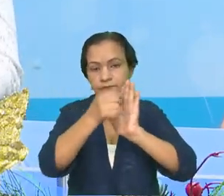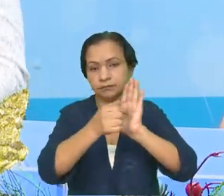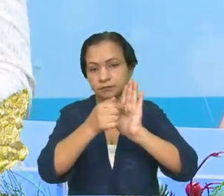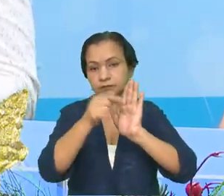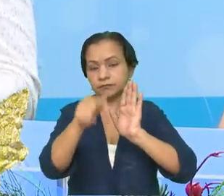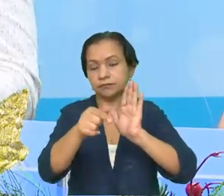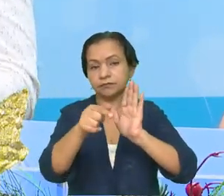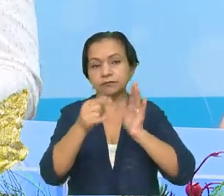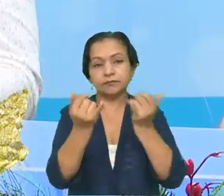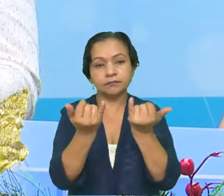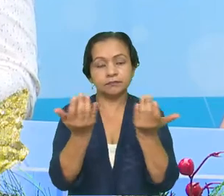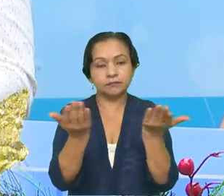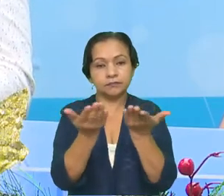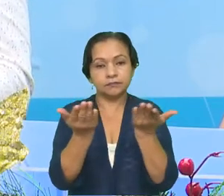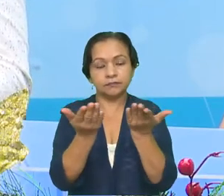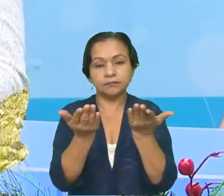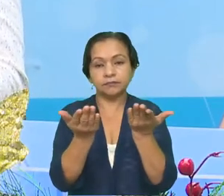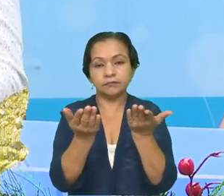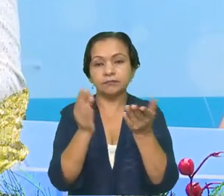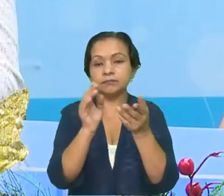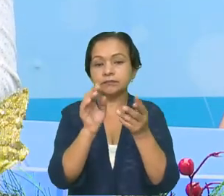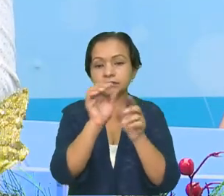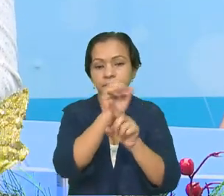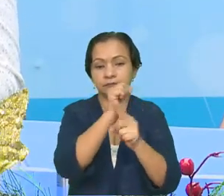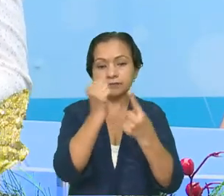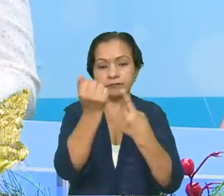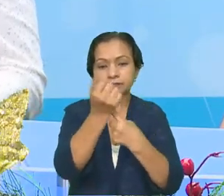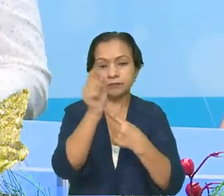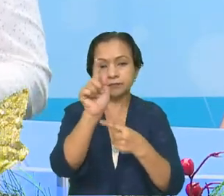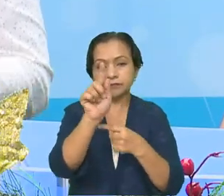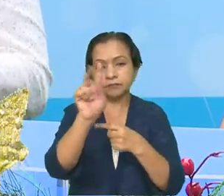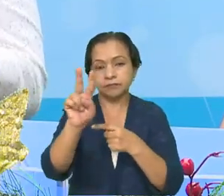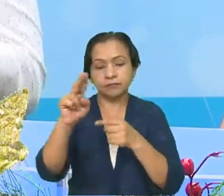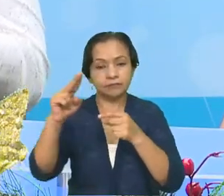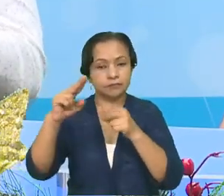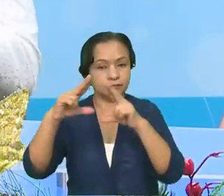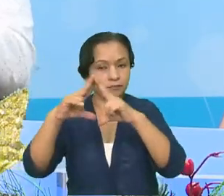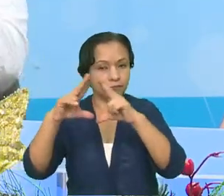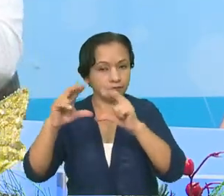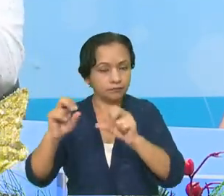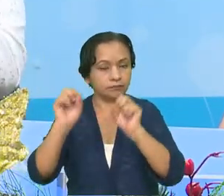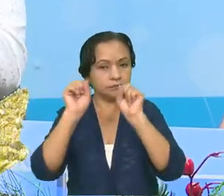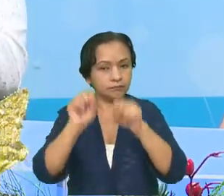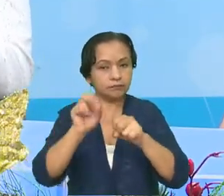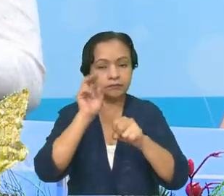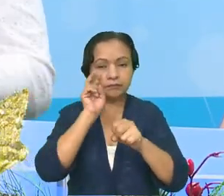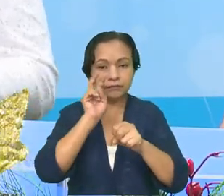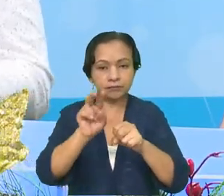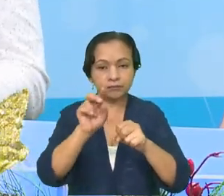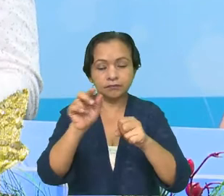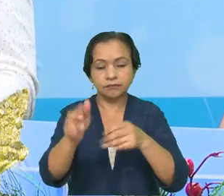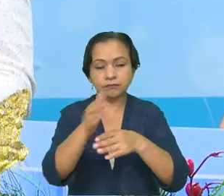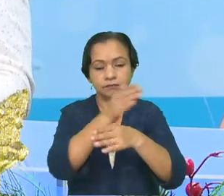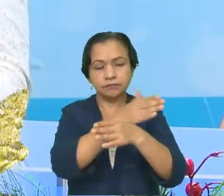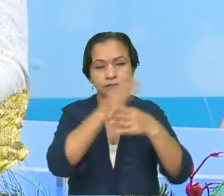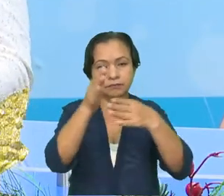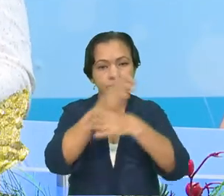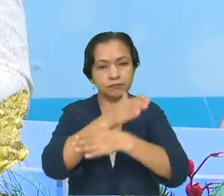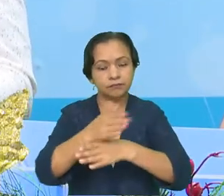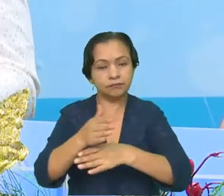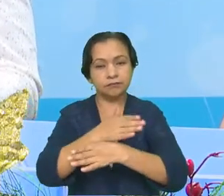aparecemos en esta plataforma digital como Asamblea TVNIC. En YouTube usted podrá ver este, anteriores